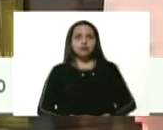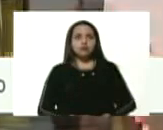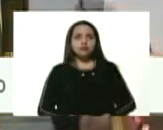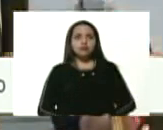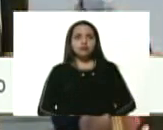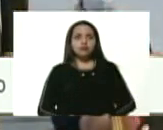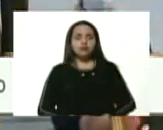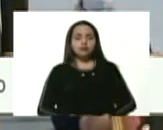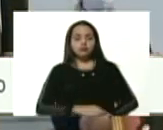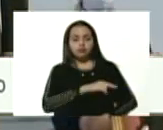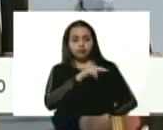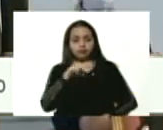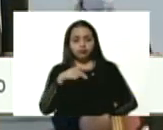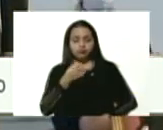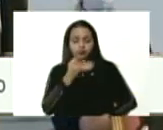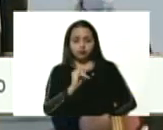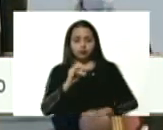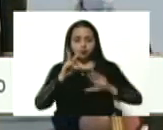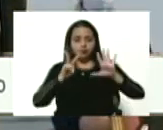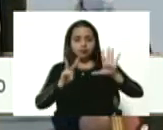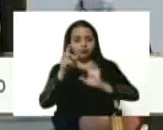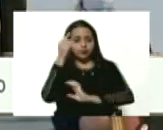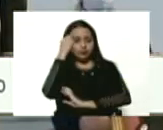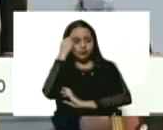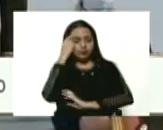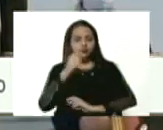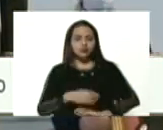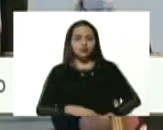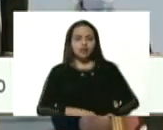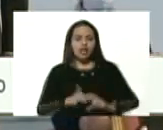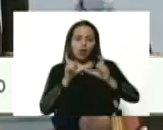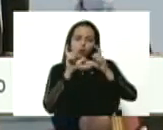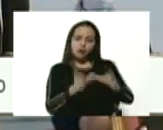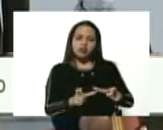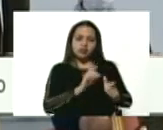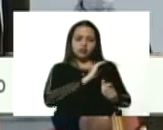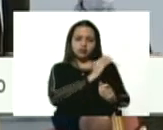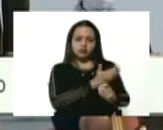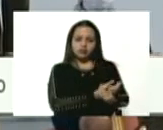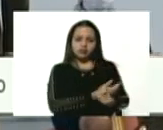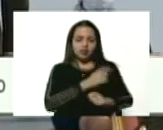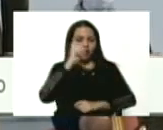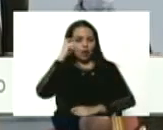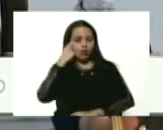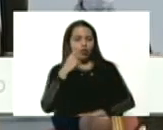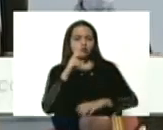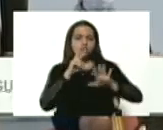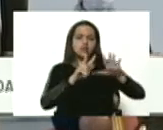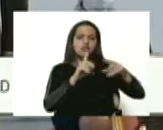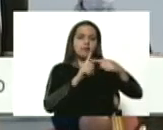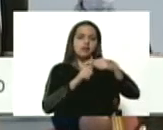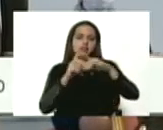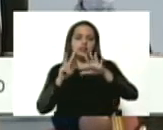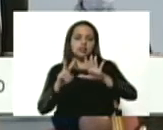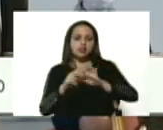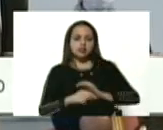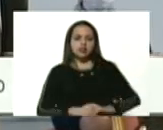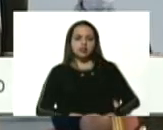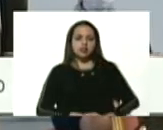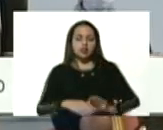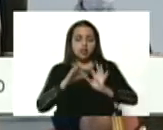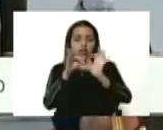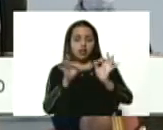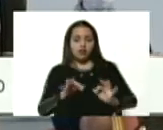Estamos en los 7 días de la cuarentena radical, 7 más 7. De manera especial,